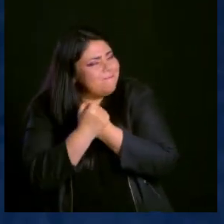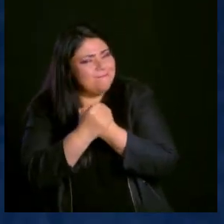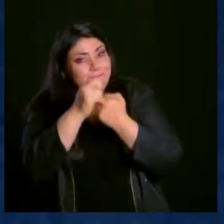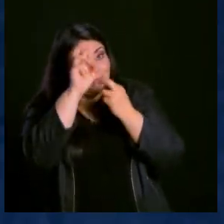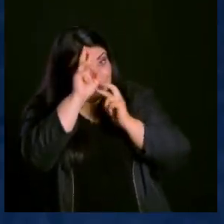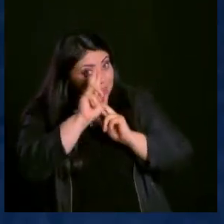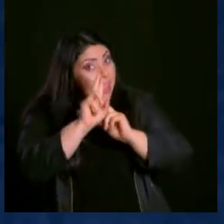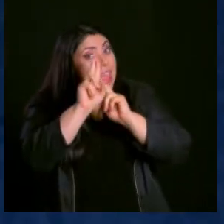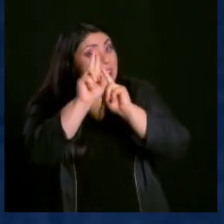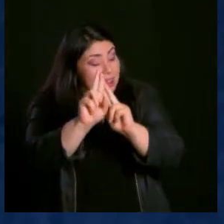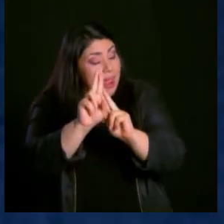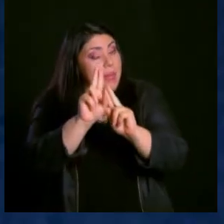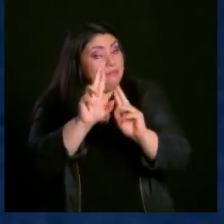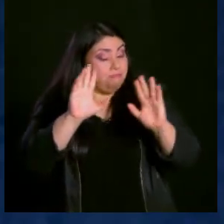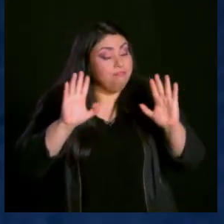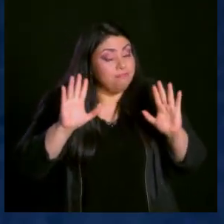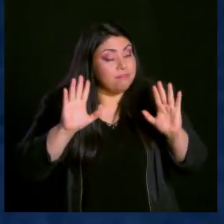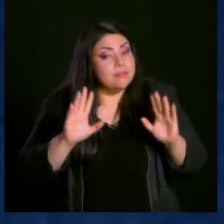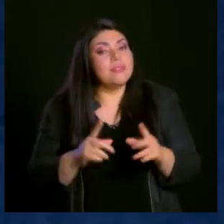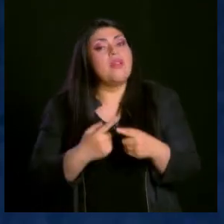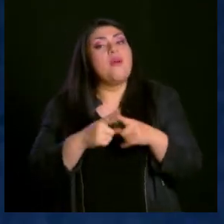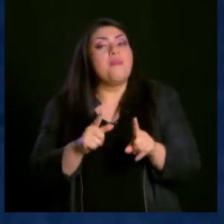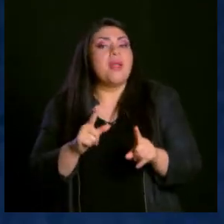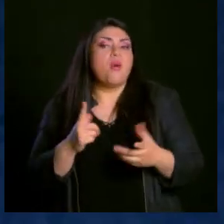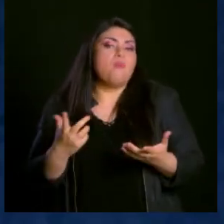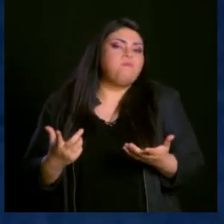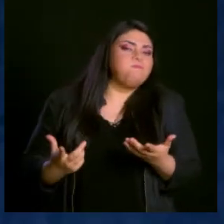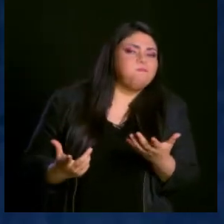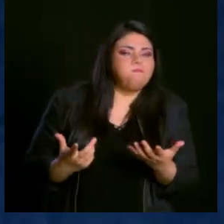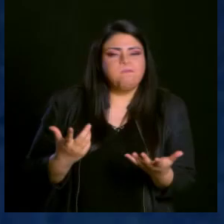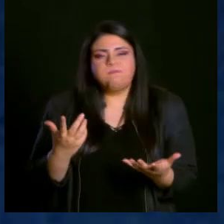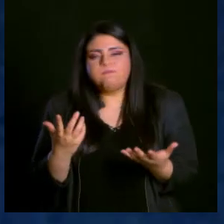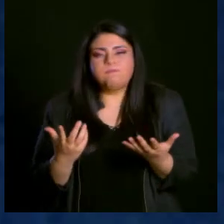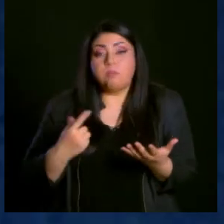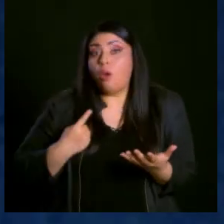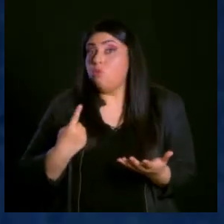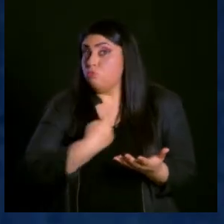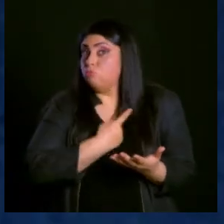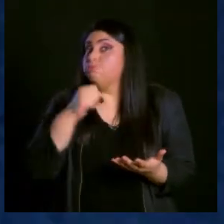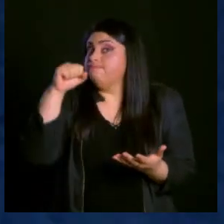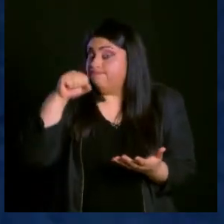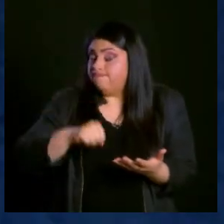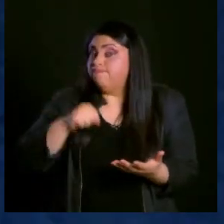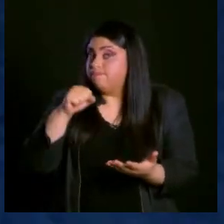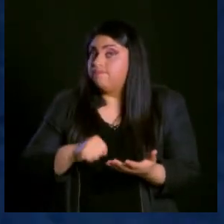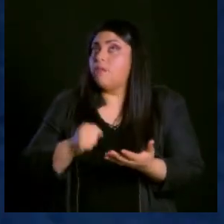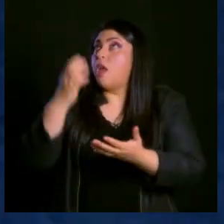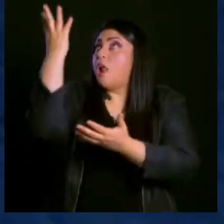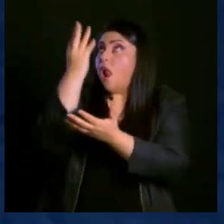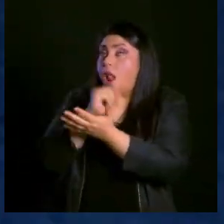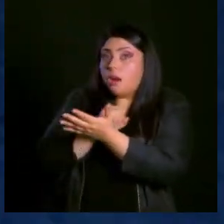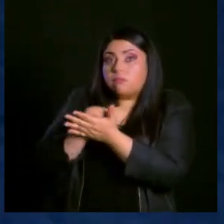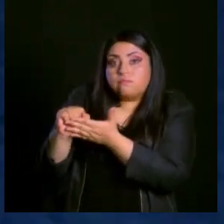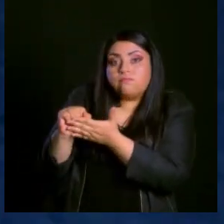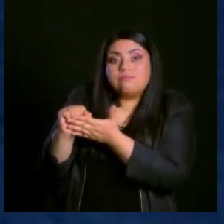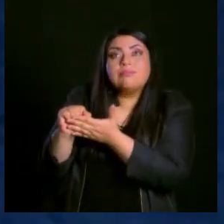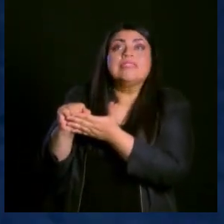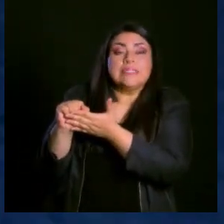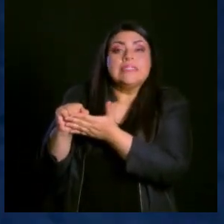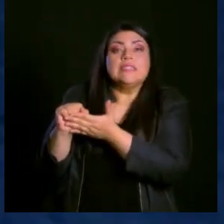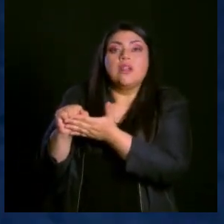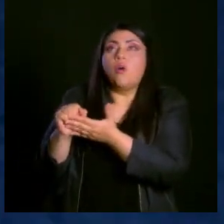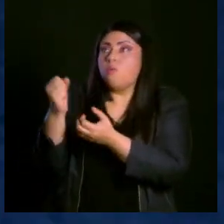el la concentración que se debe es somos pentecostales según el